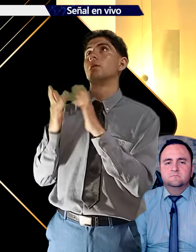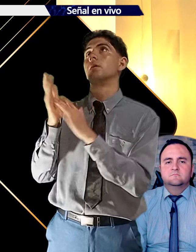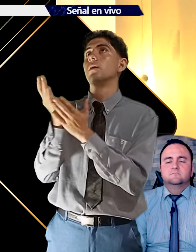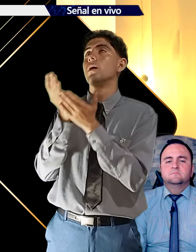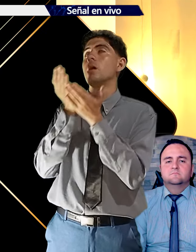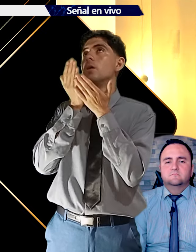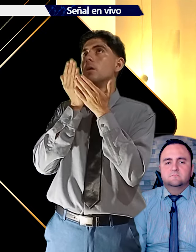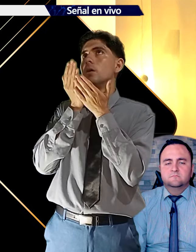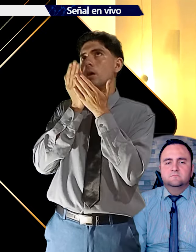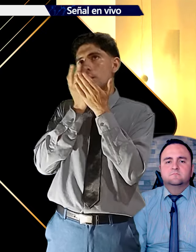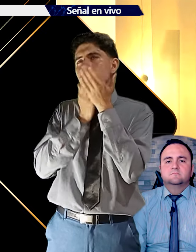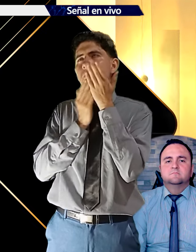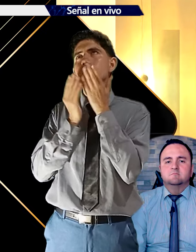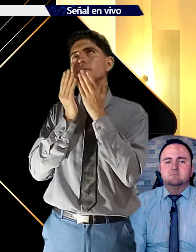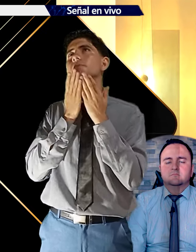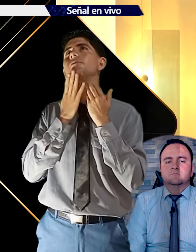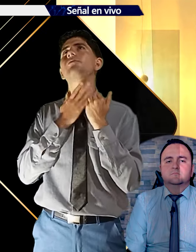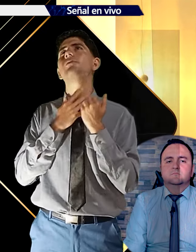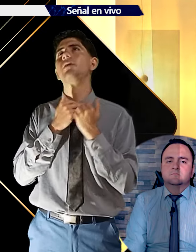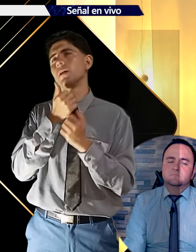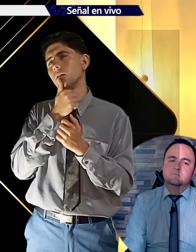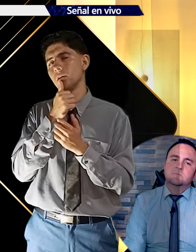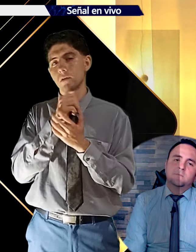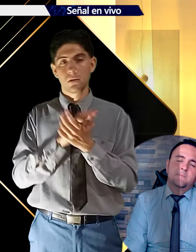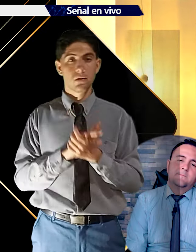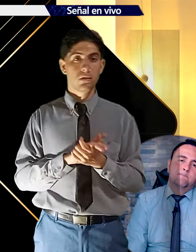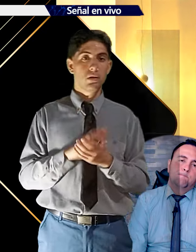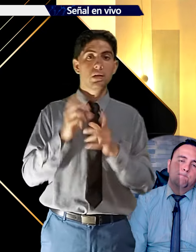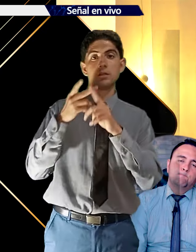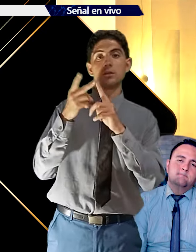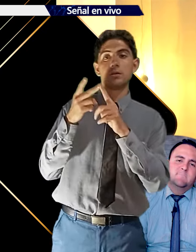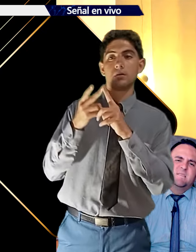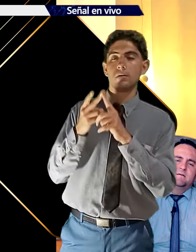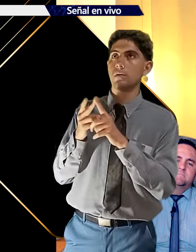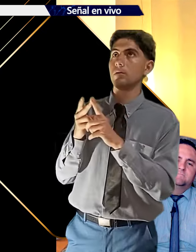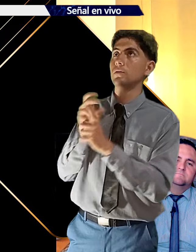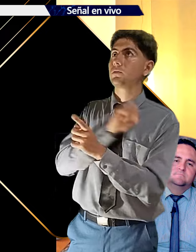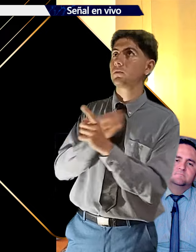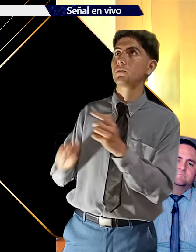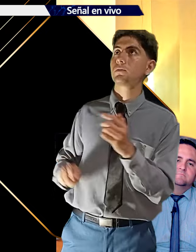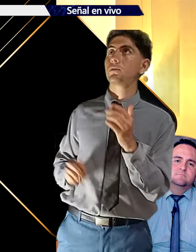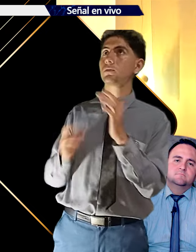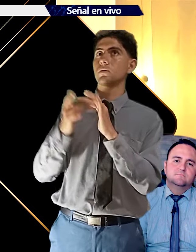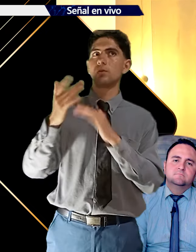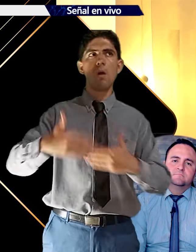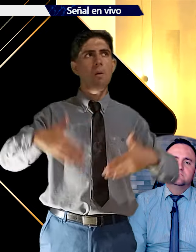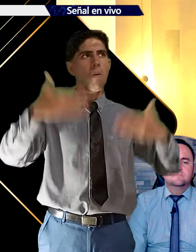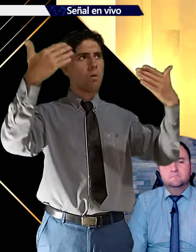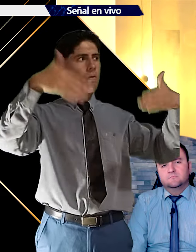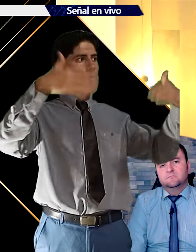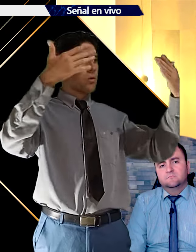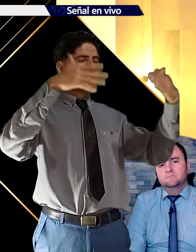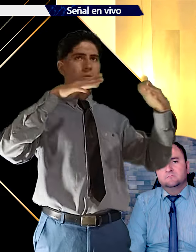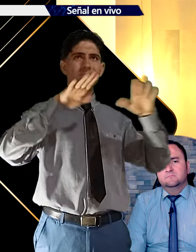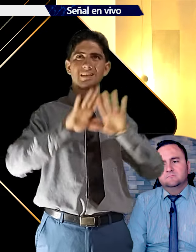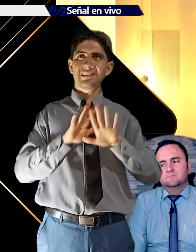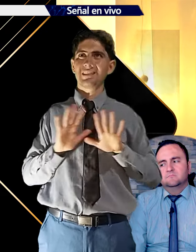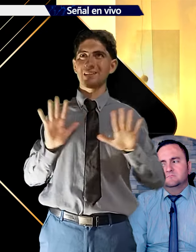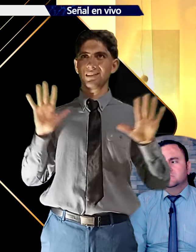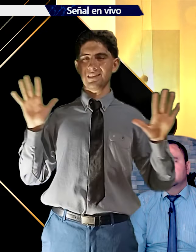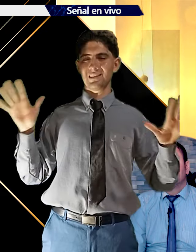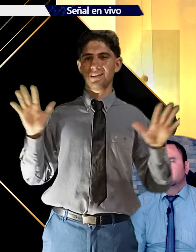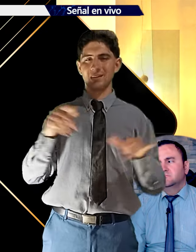1,000 hombres. Oh Jehová, que esta fuente de agua, porque tu siervo tiene sed. Y la segunda, cuando hace esa oración: oh Jehová, permite que todos